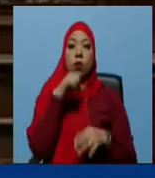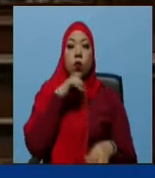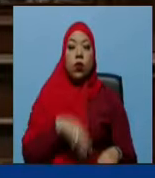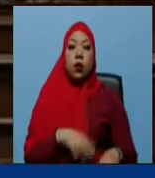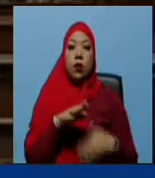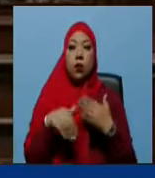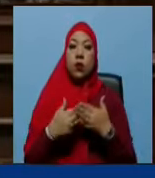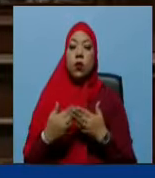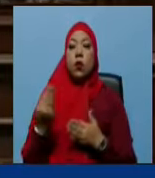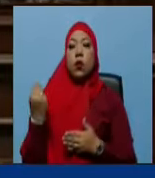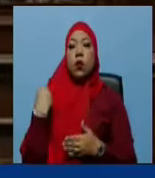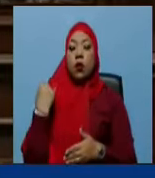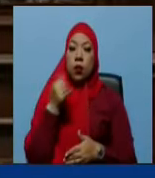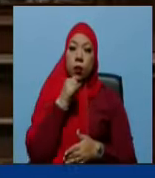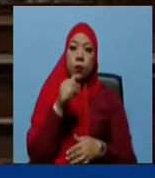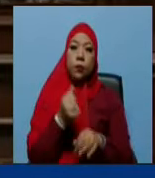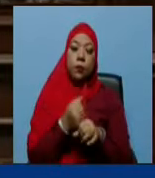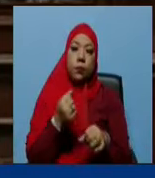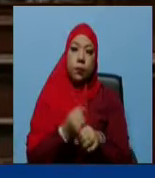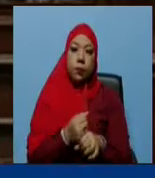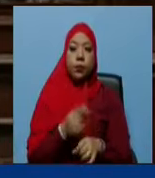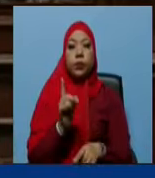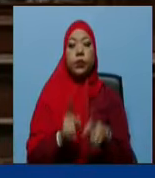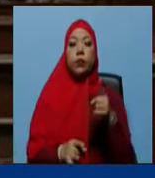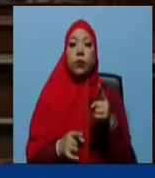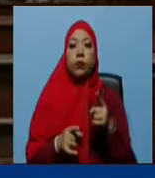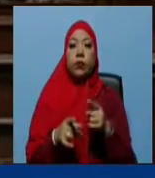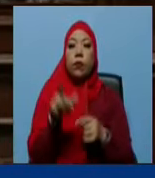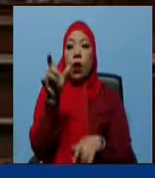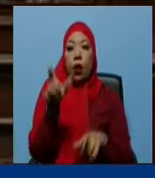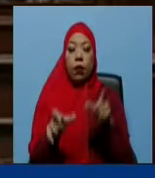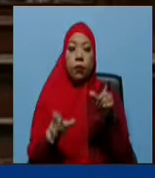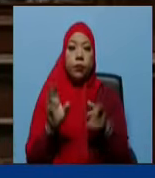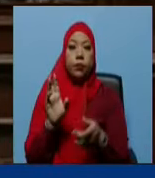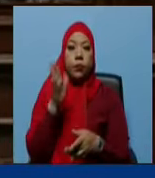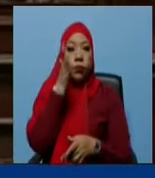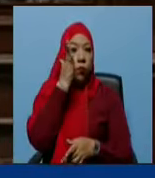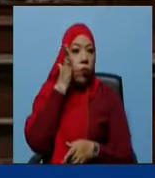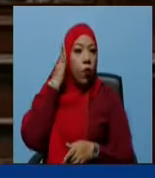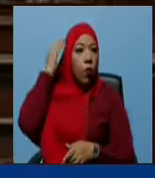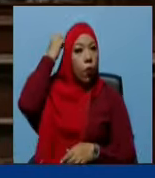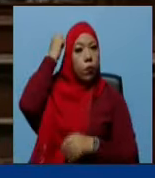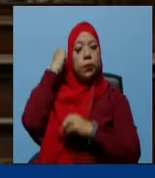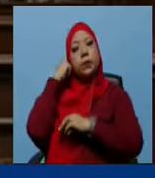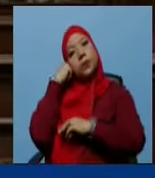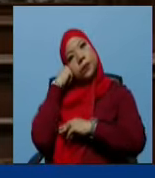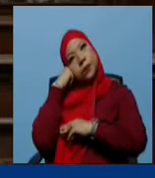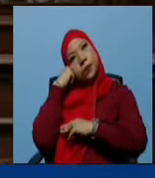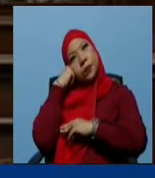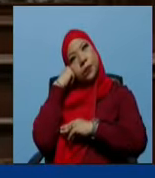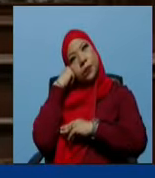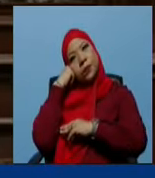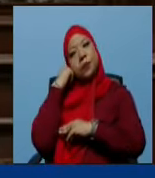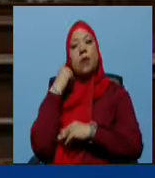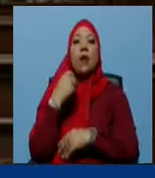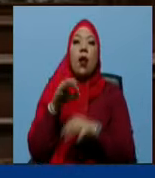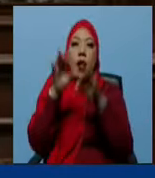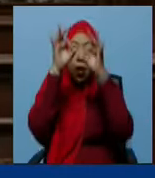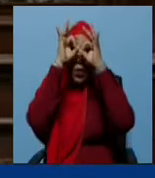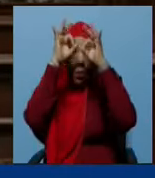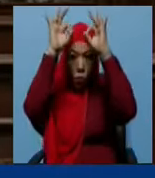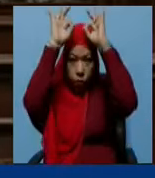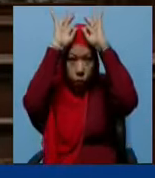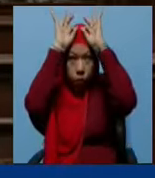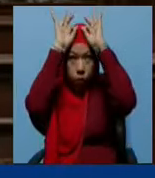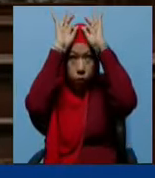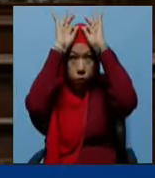Históricamente lo hemos llamado precursores. Al gran Francisco de Miranda, al gran Simón Rodríguez y a